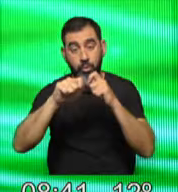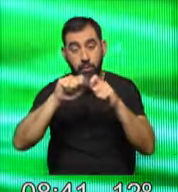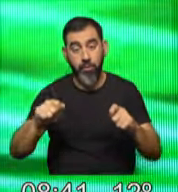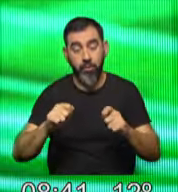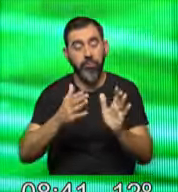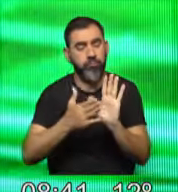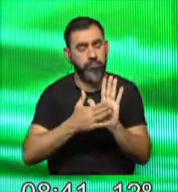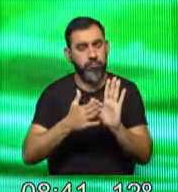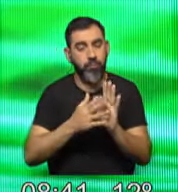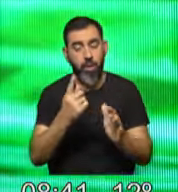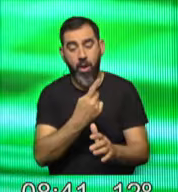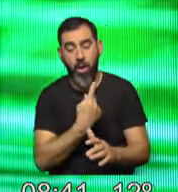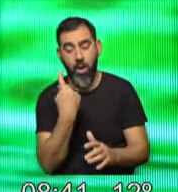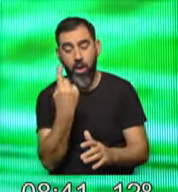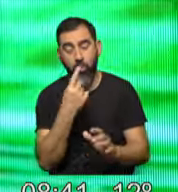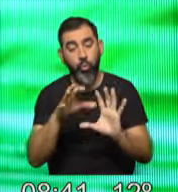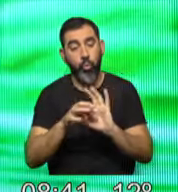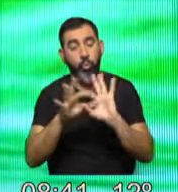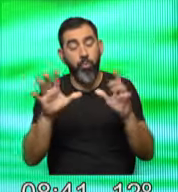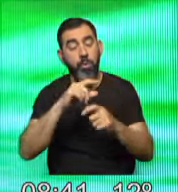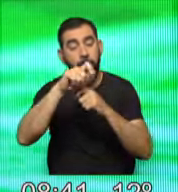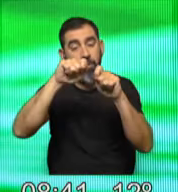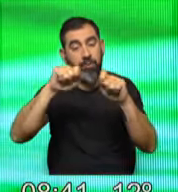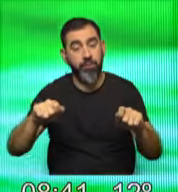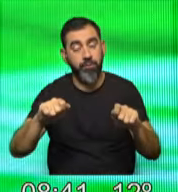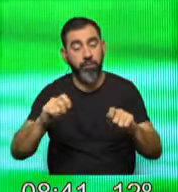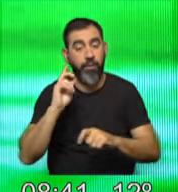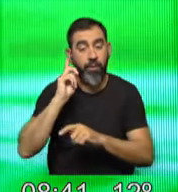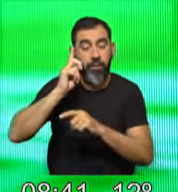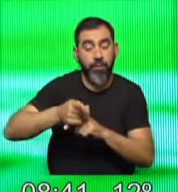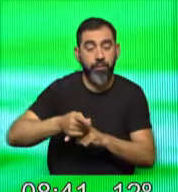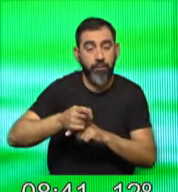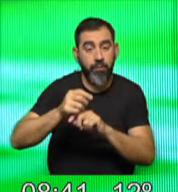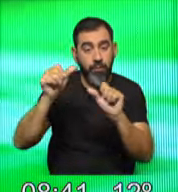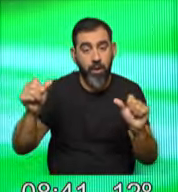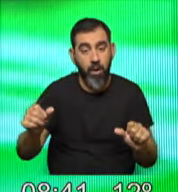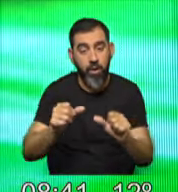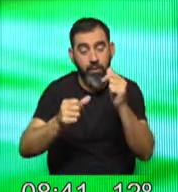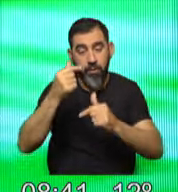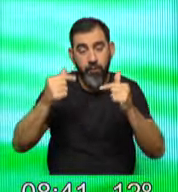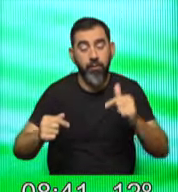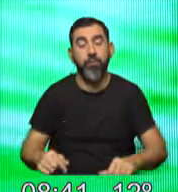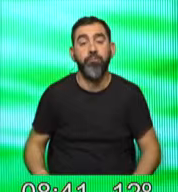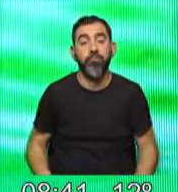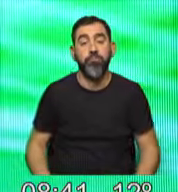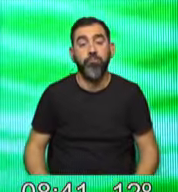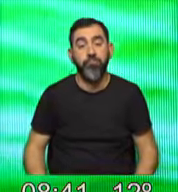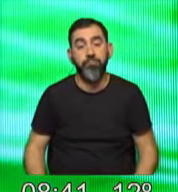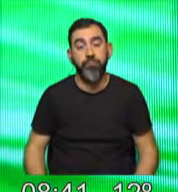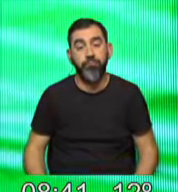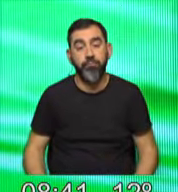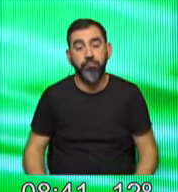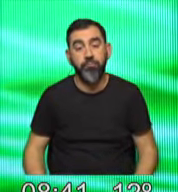demostrado el nivel de autonomía y de Independencia con que el movimiento sindical resuelve sus elementos digamos de de la acción y bueno